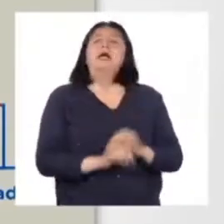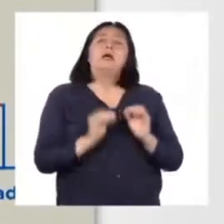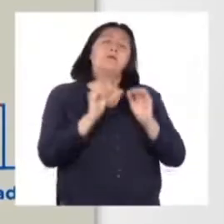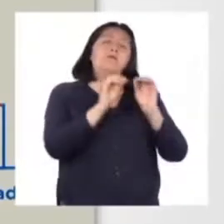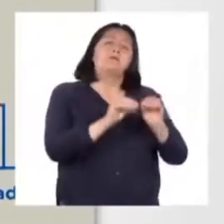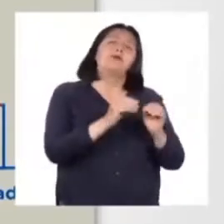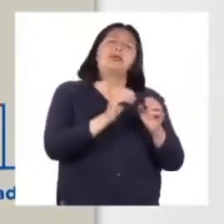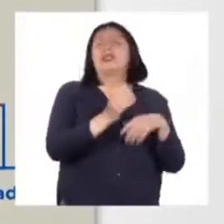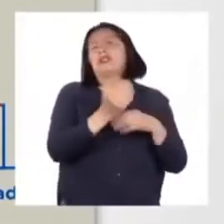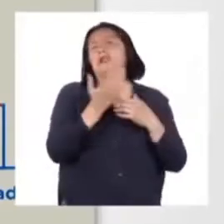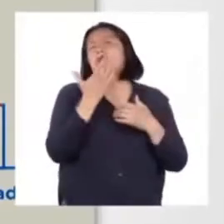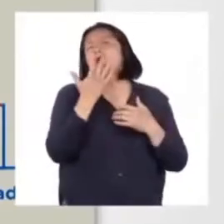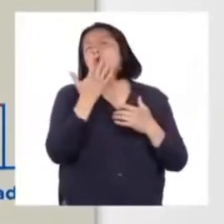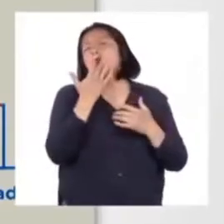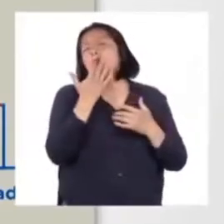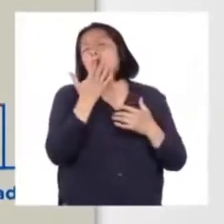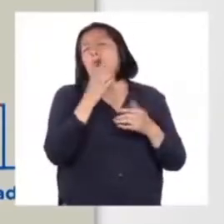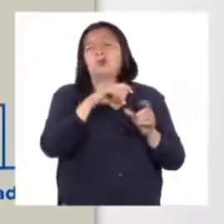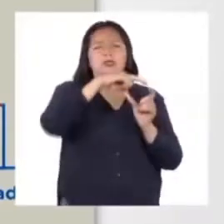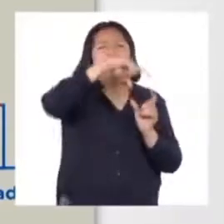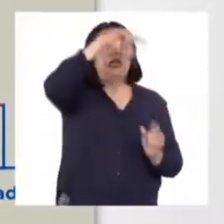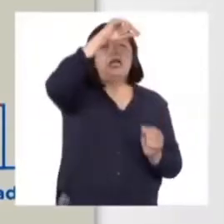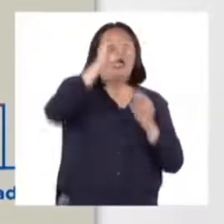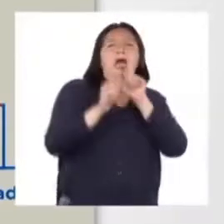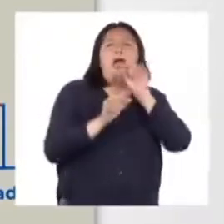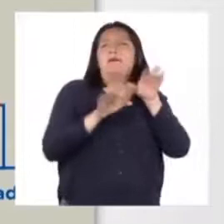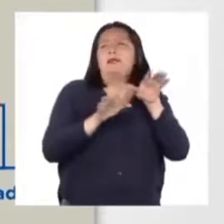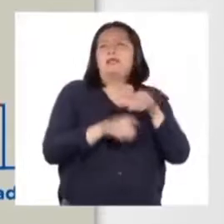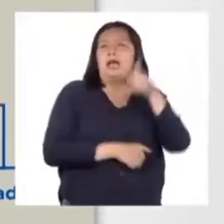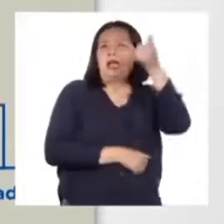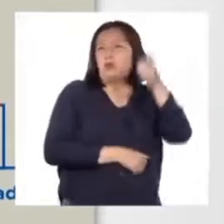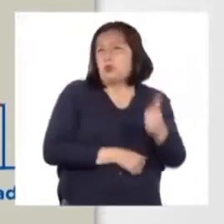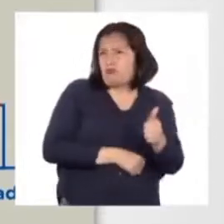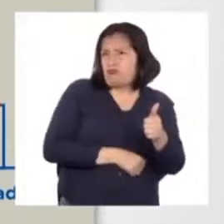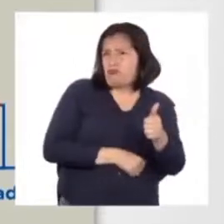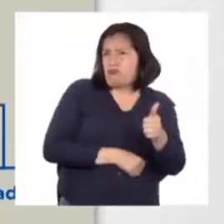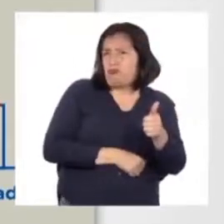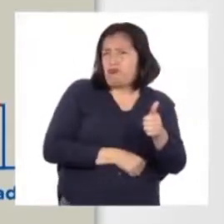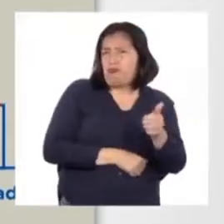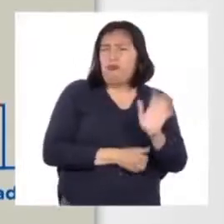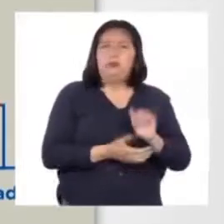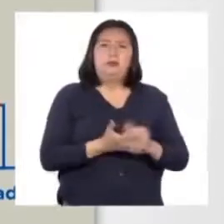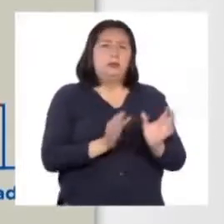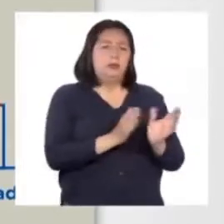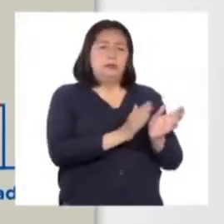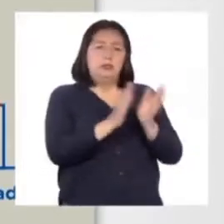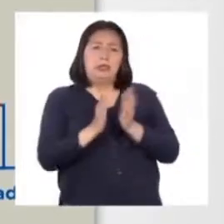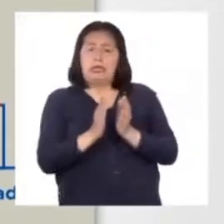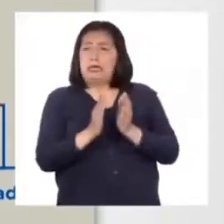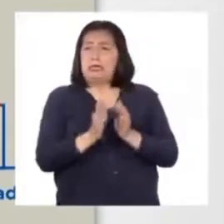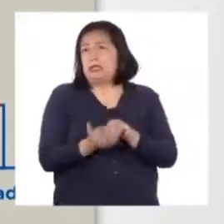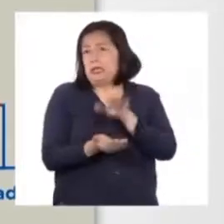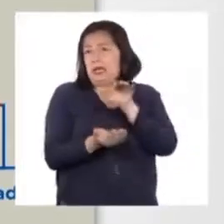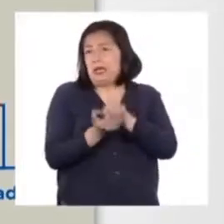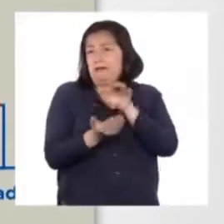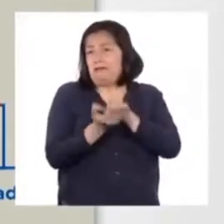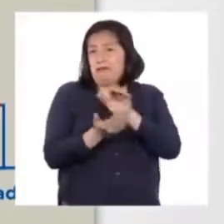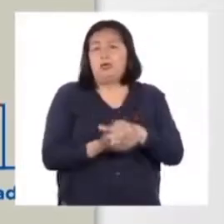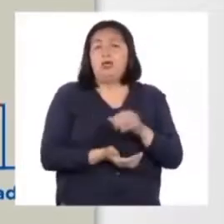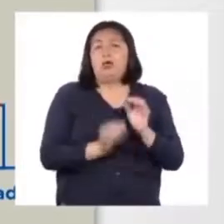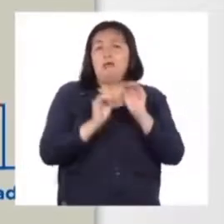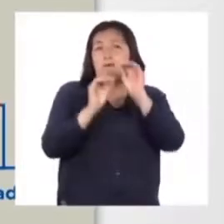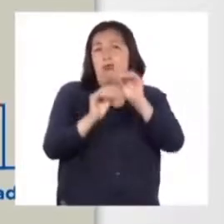Podríamos pintar, por ejemplo, la barra de aves de color azul, la barra de anfibios de color